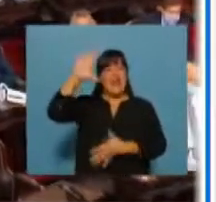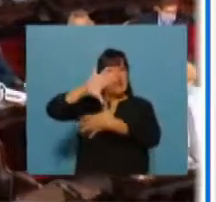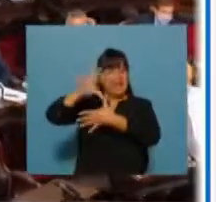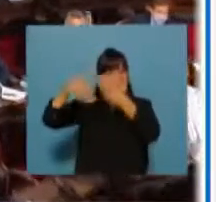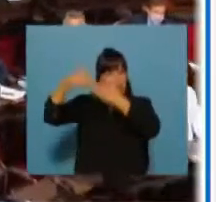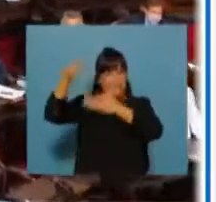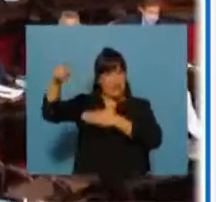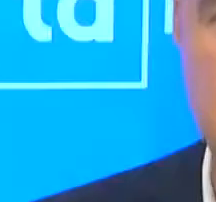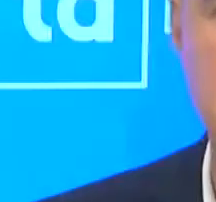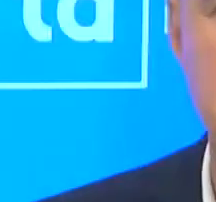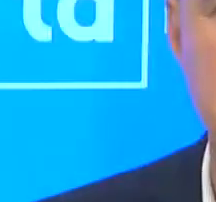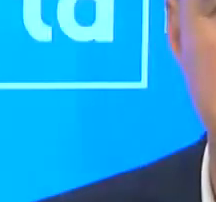disposición hasta